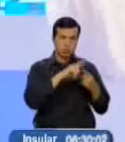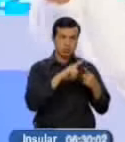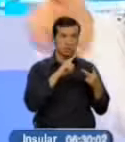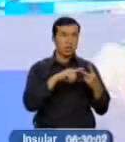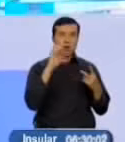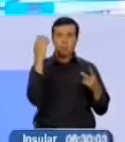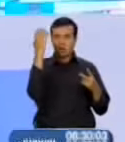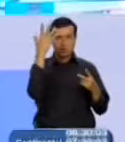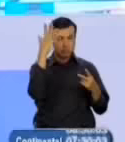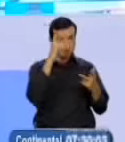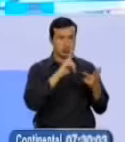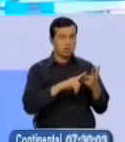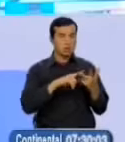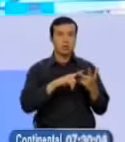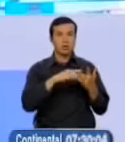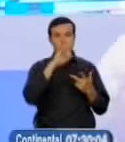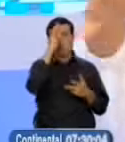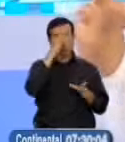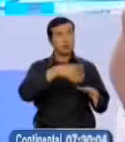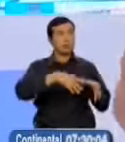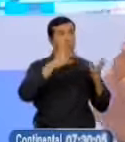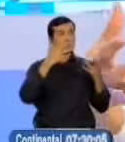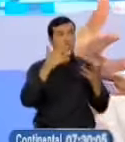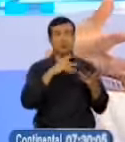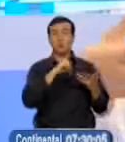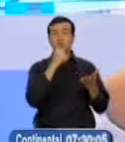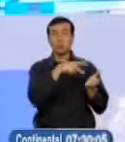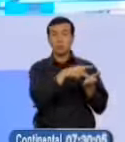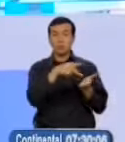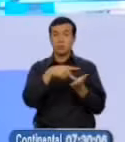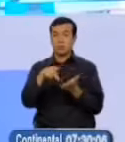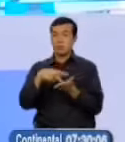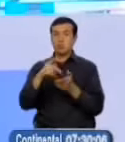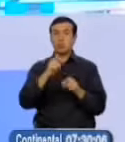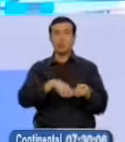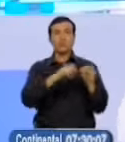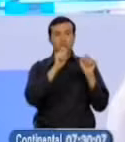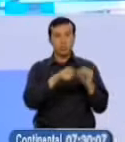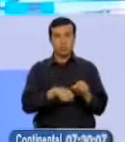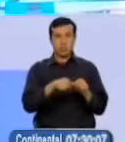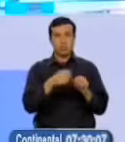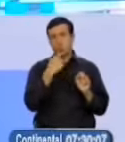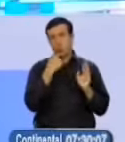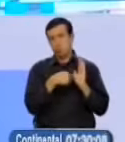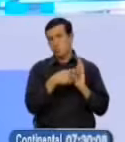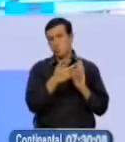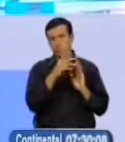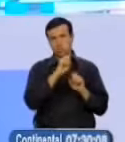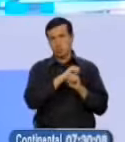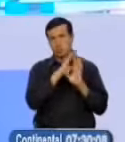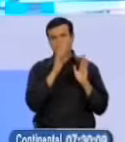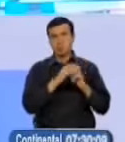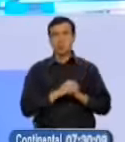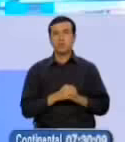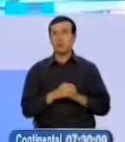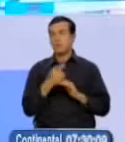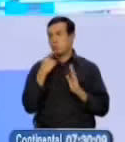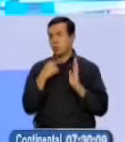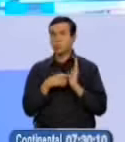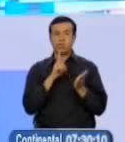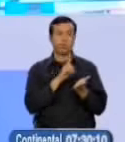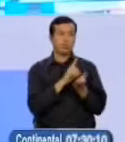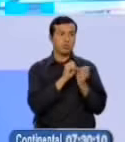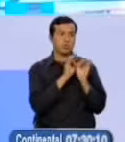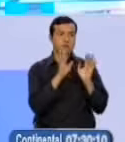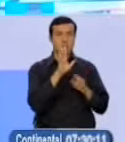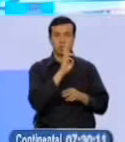tienen ambulancias, no tienen infraestructura hospitalaria, financian a terceros, existen convenios Un ejemplo clásico, un médico general